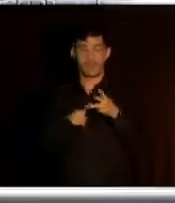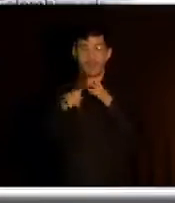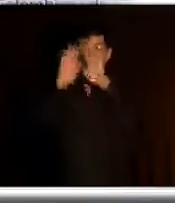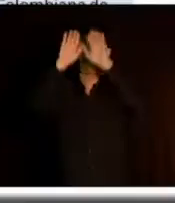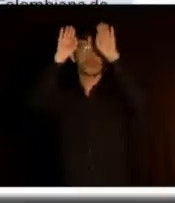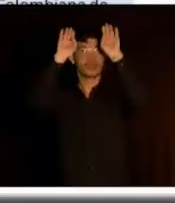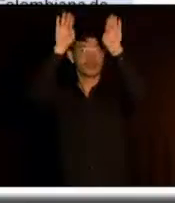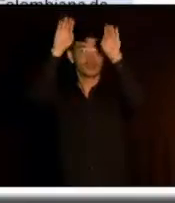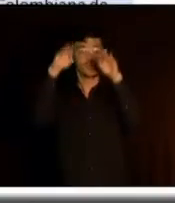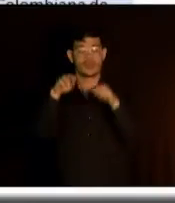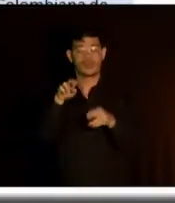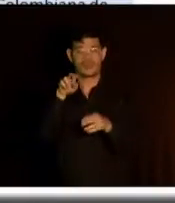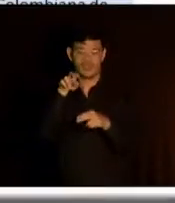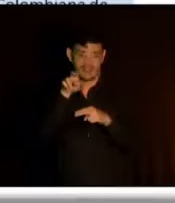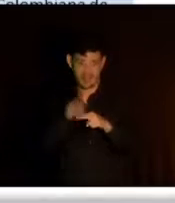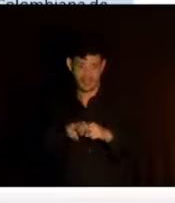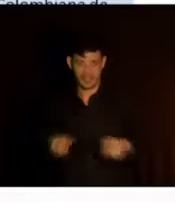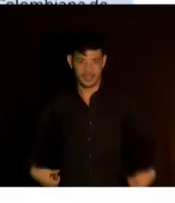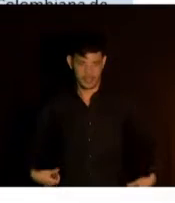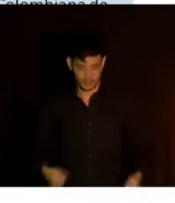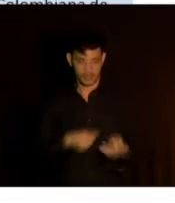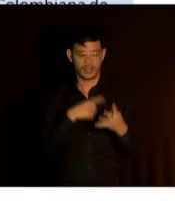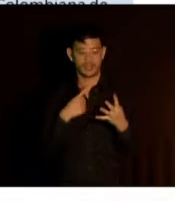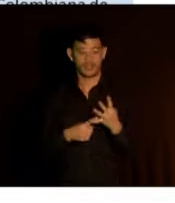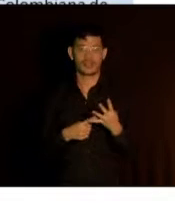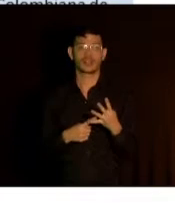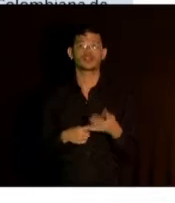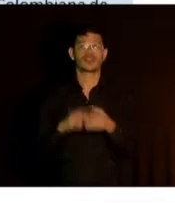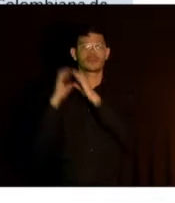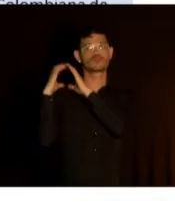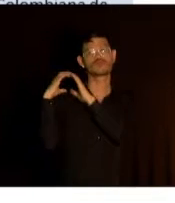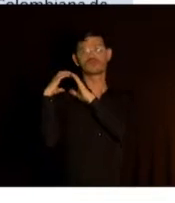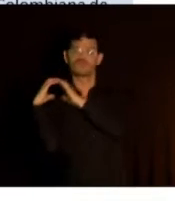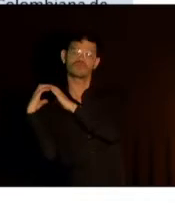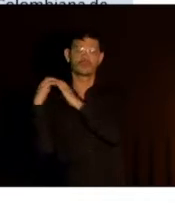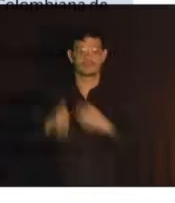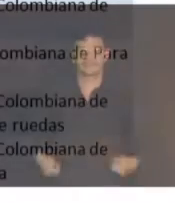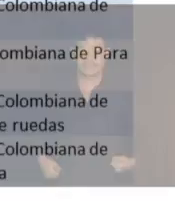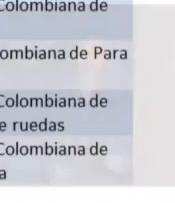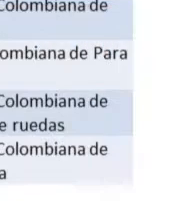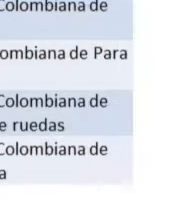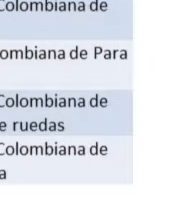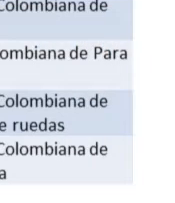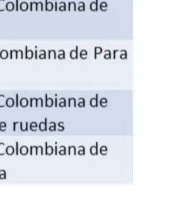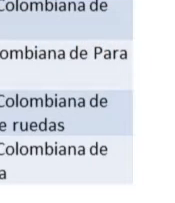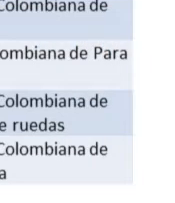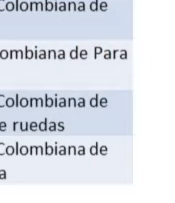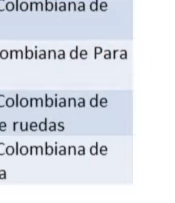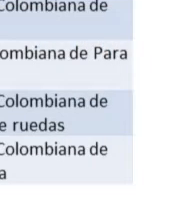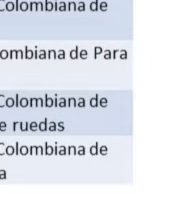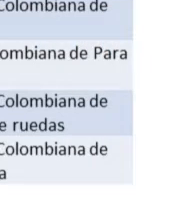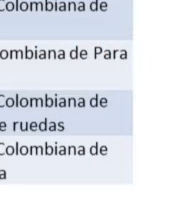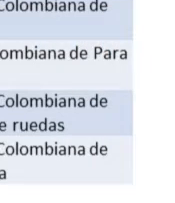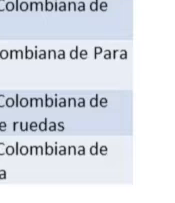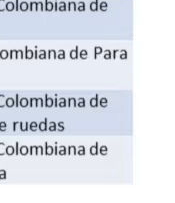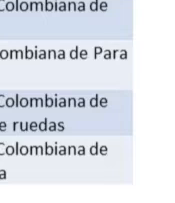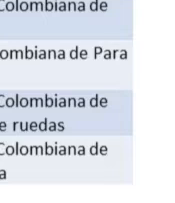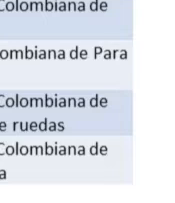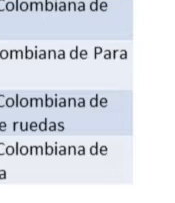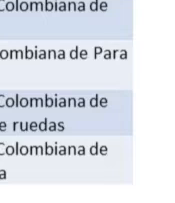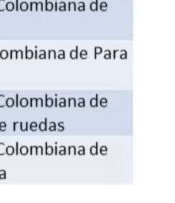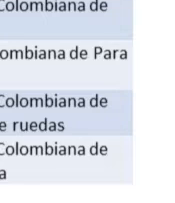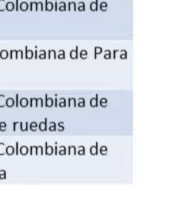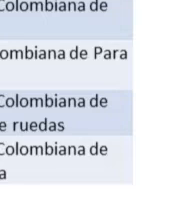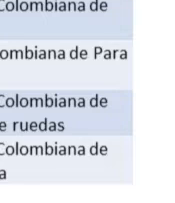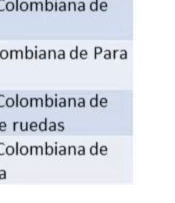federaciones son creadas a nivel internacional, tienen su homólogo internacional, como ustedes lo pueden observar aquí en la presentación que